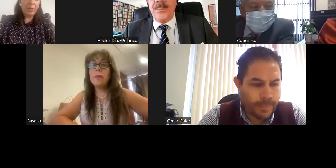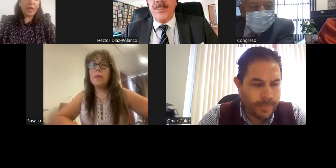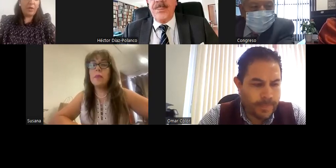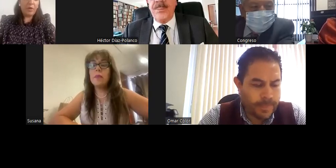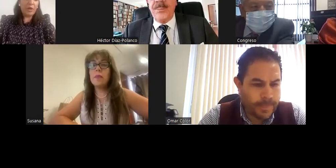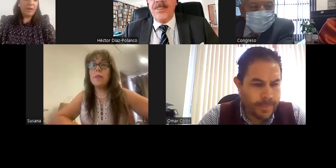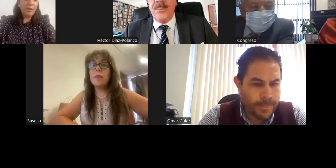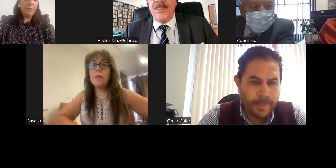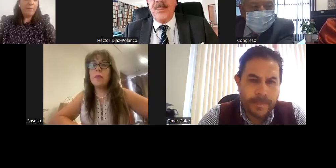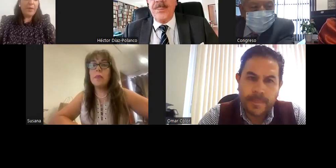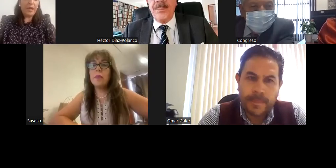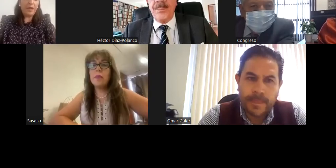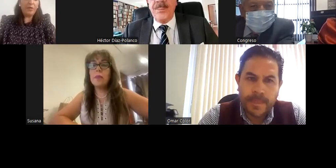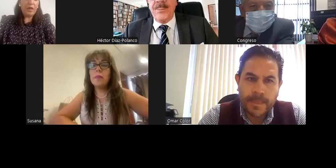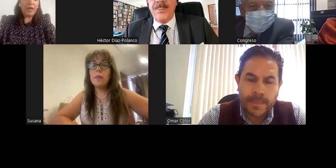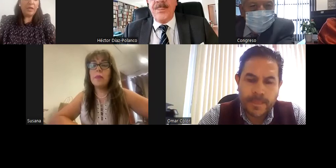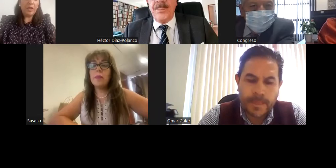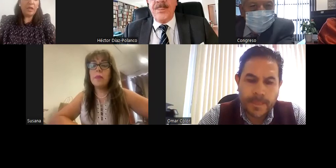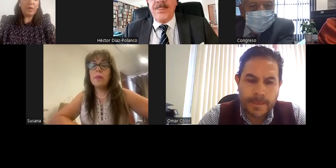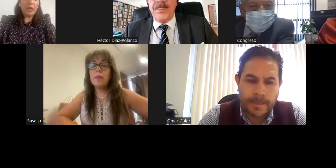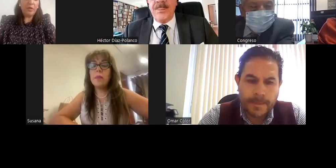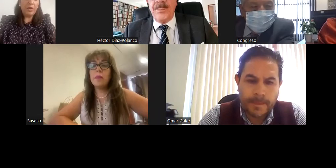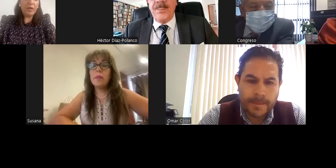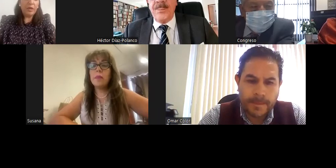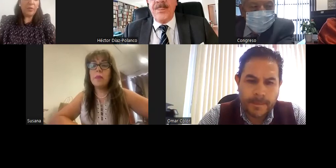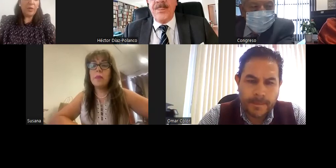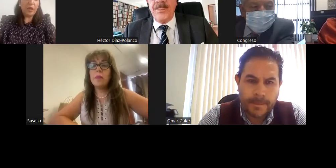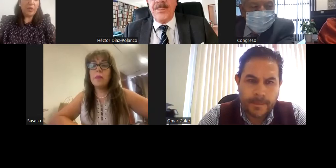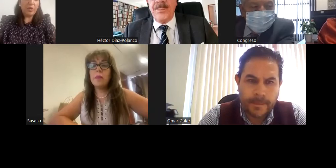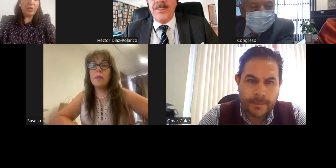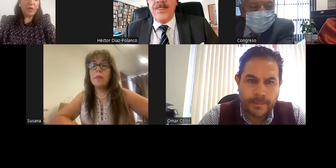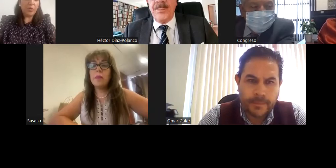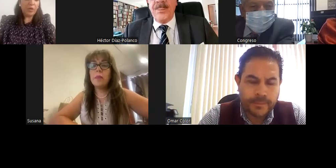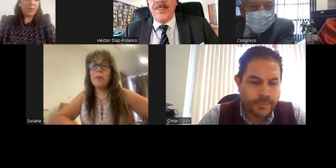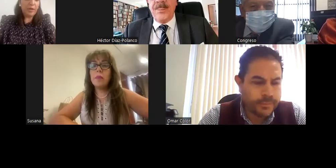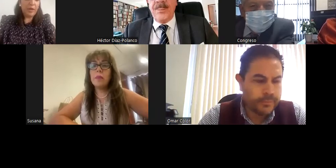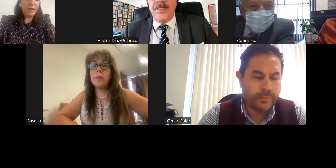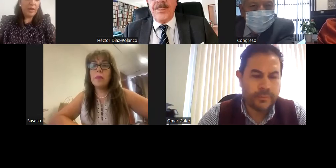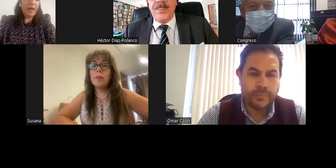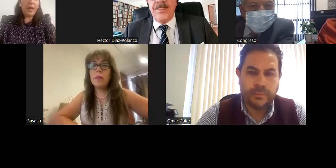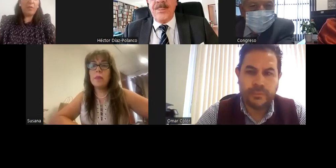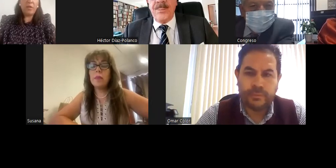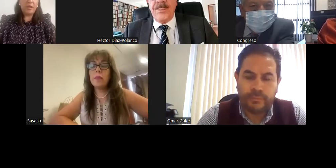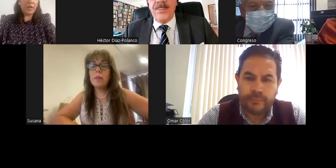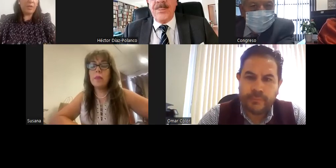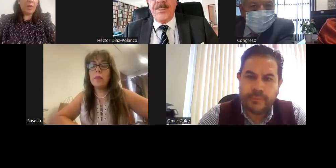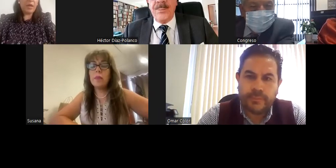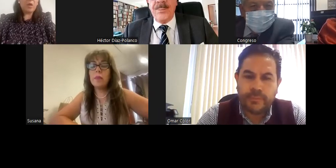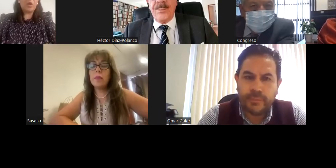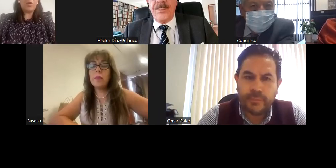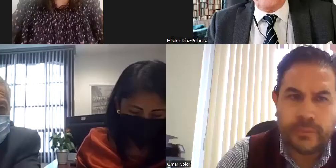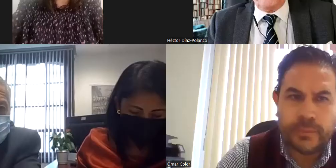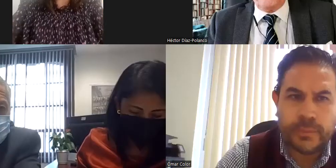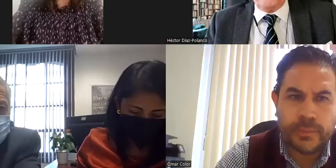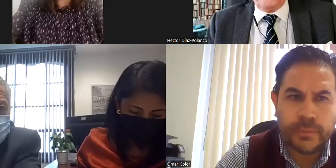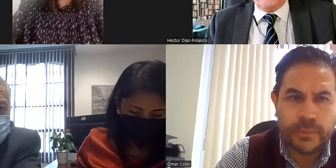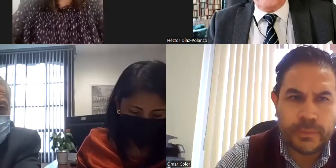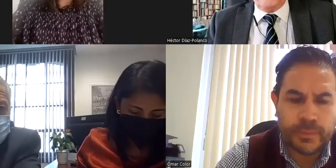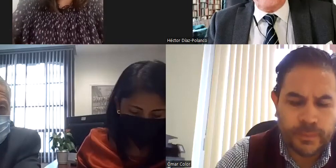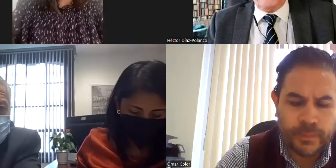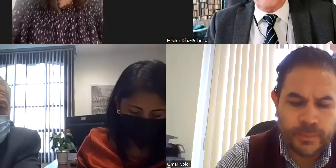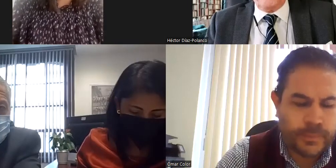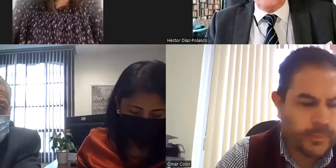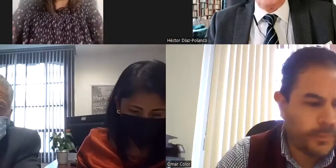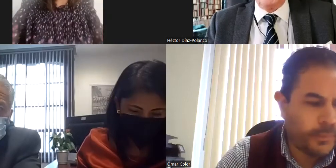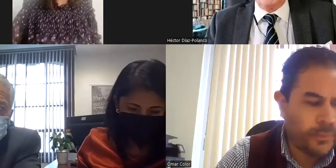aprobada por este comité. En caso de así determinarlo, inicie el procedimiento de responsabilidad administrativa que corresponda.